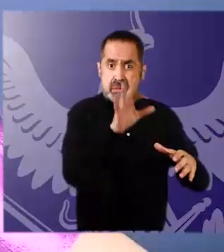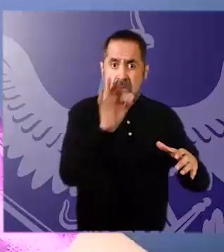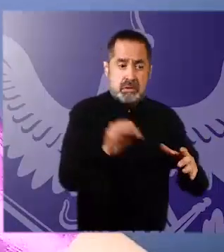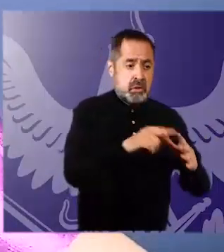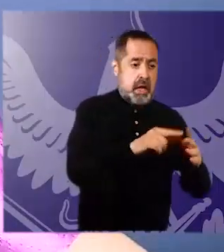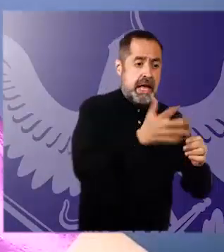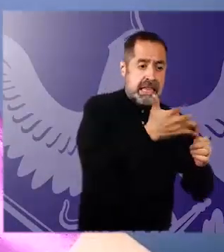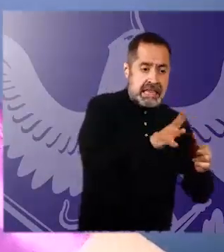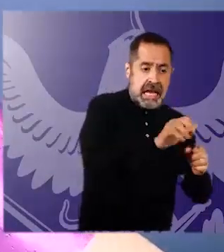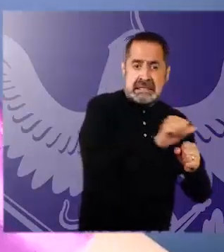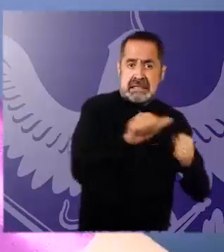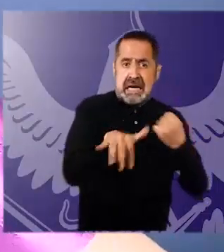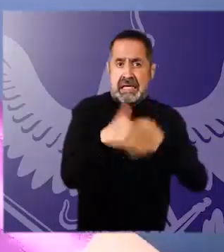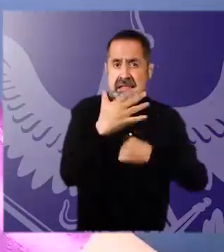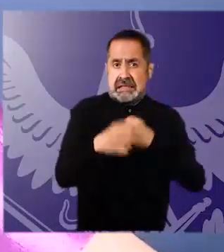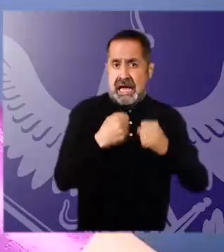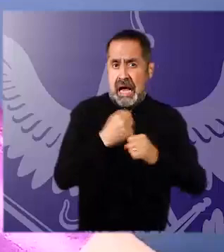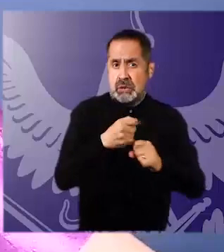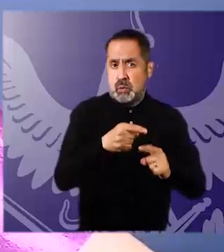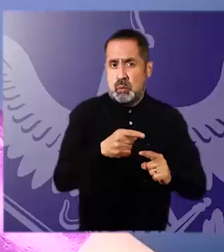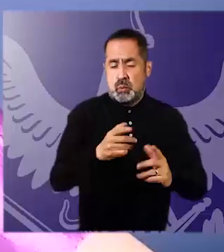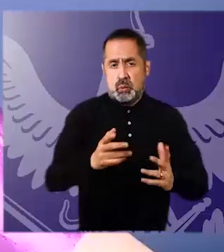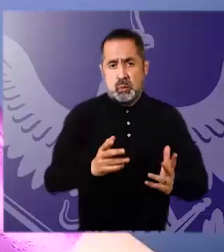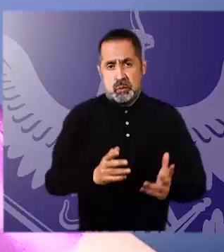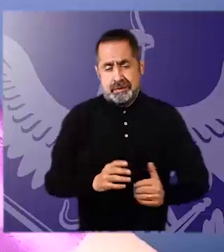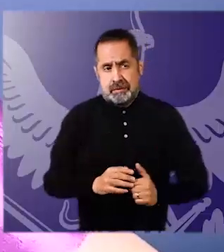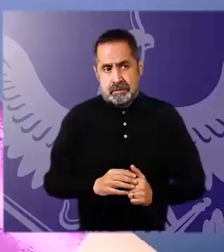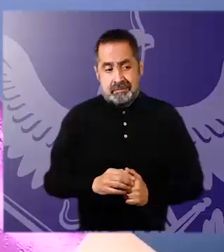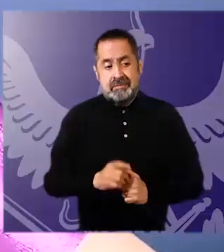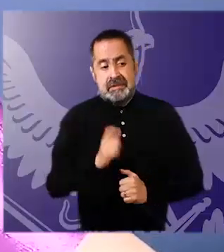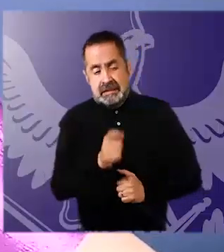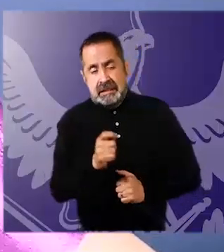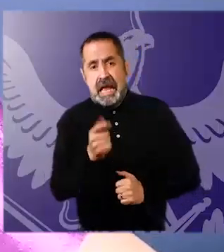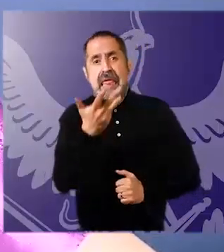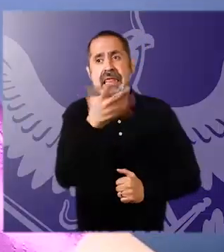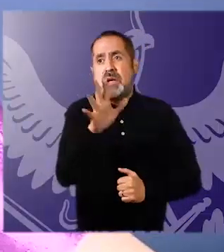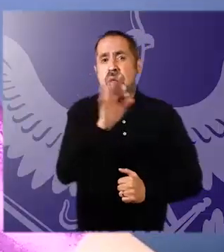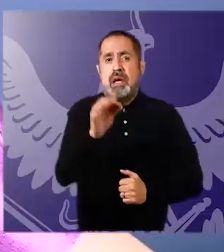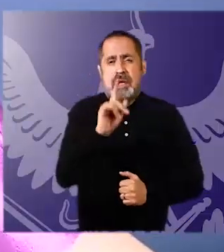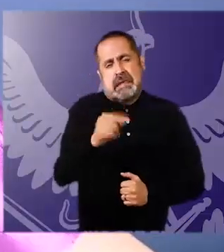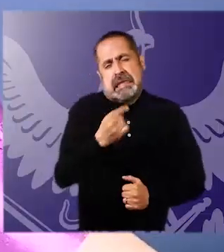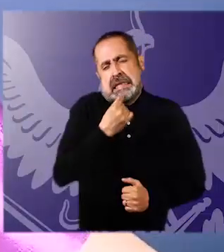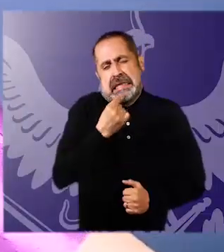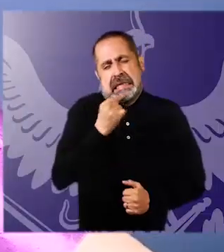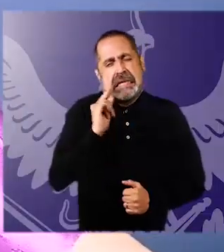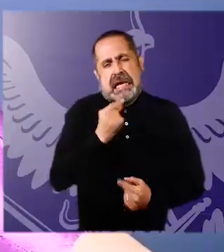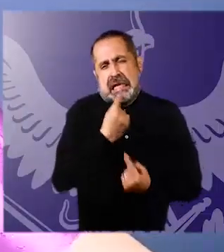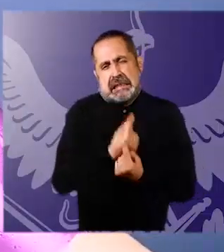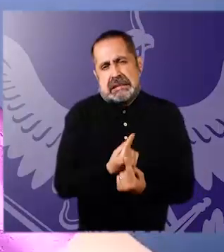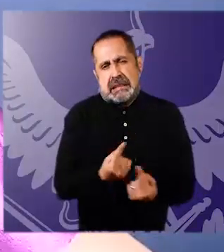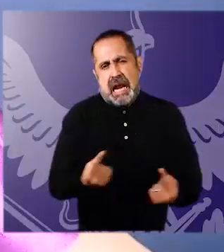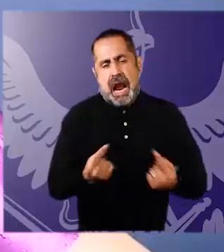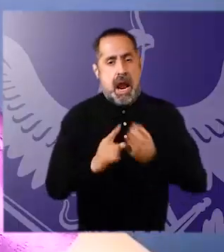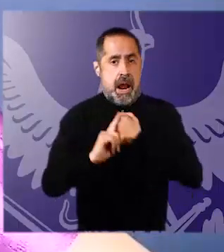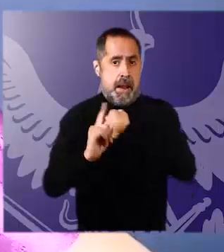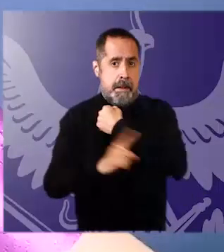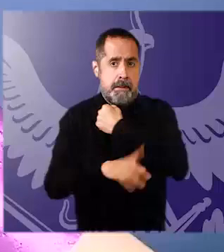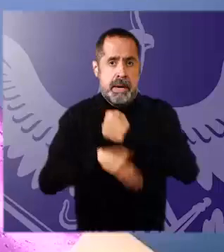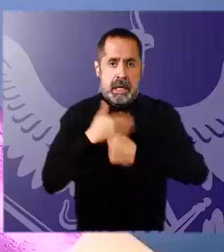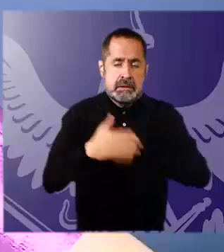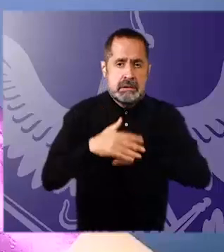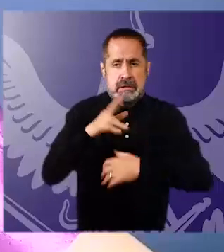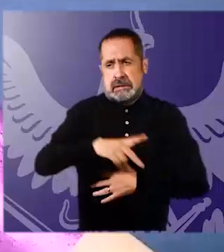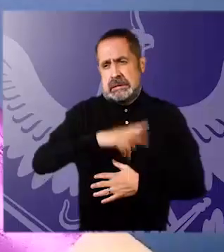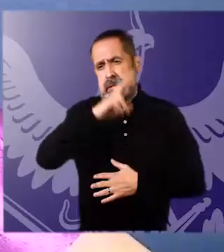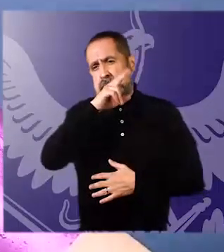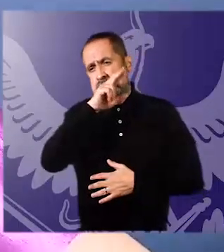que año con año forman parte de las estadísticas. Ese 10% de niñas embarazadas